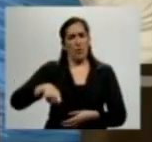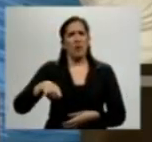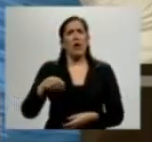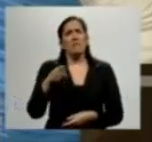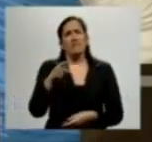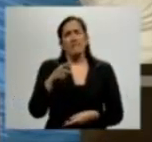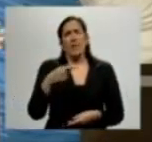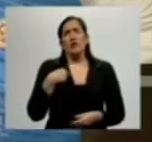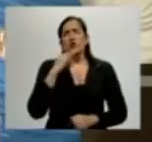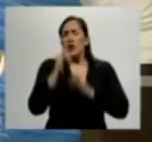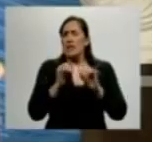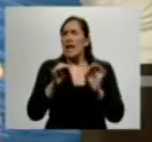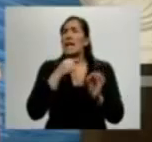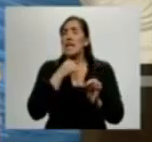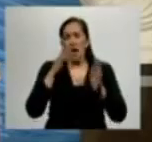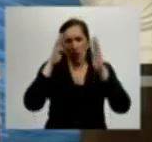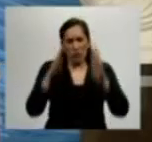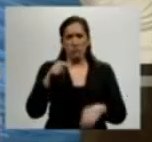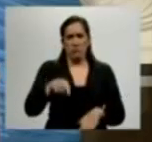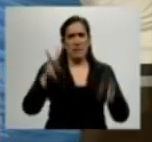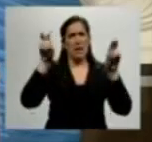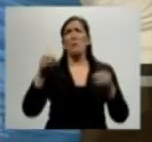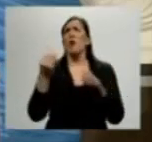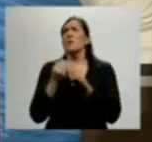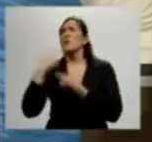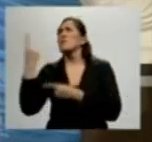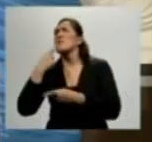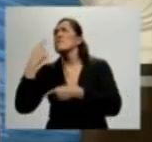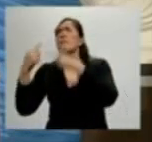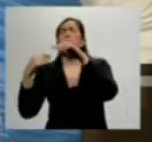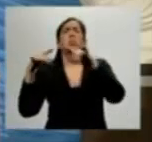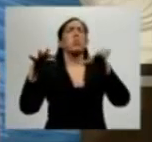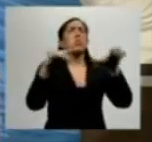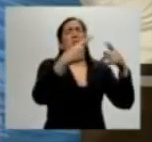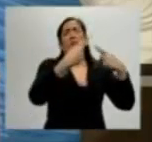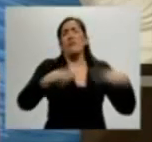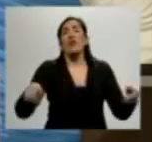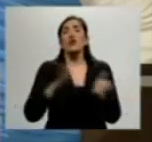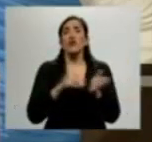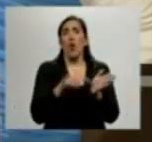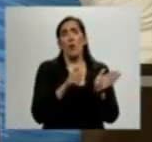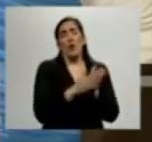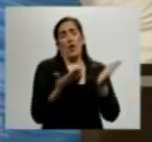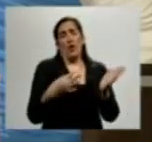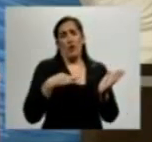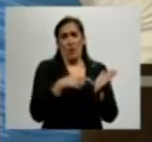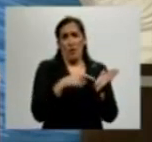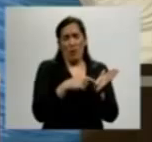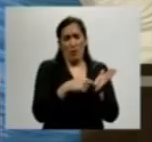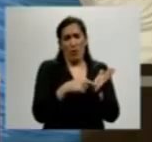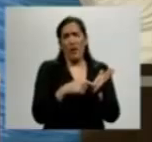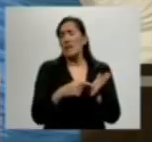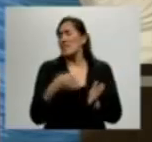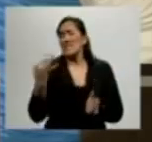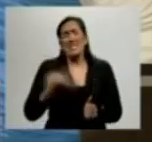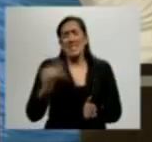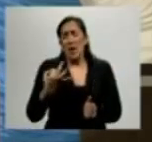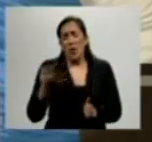cosas que se han dicho, porque bueno, se han dicho tantas cosas acerca de este código y de todas las cosas que se dicen todos los días que van a